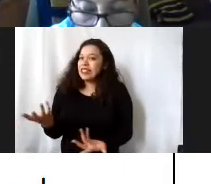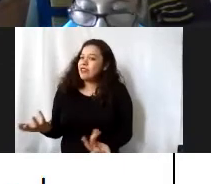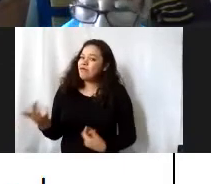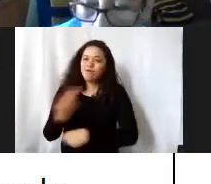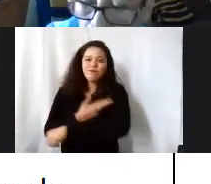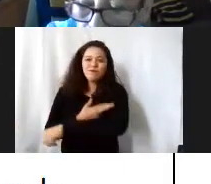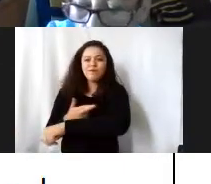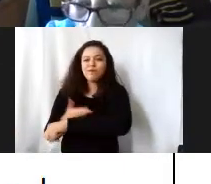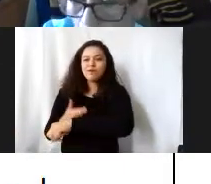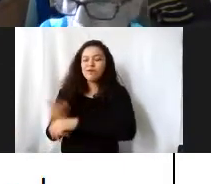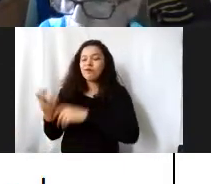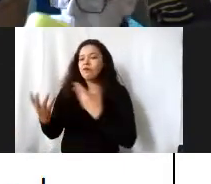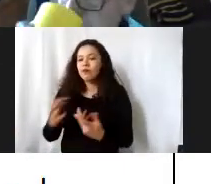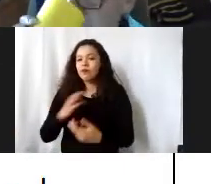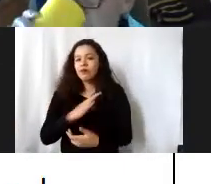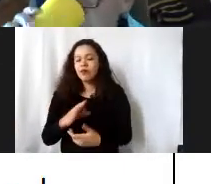se puedan